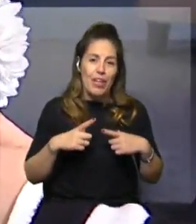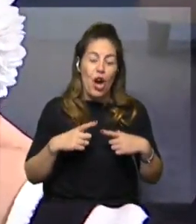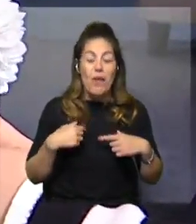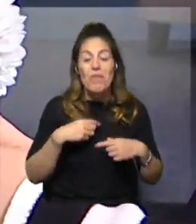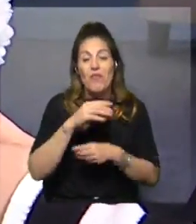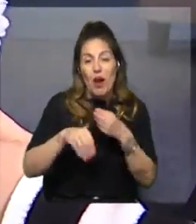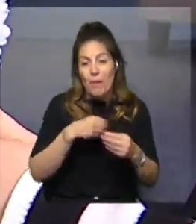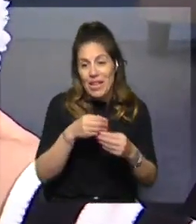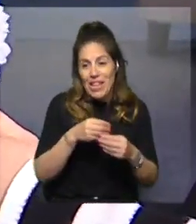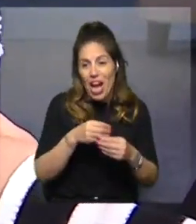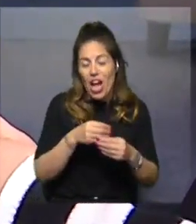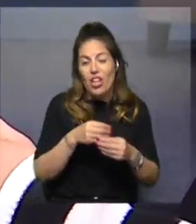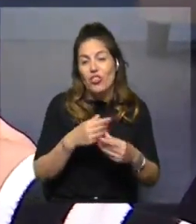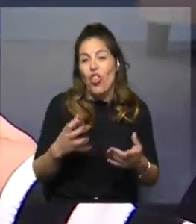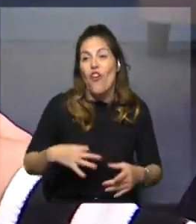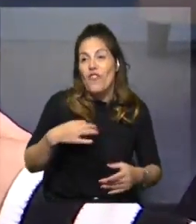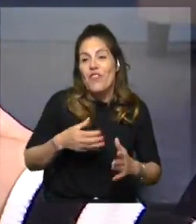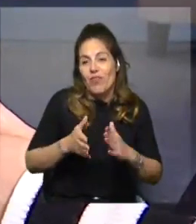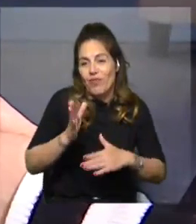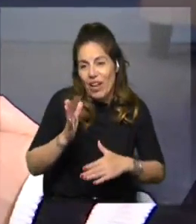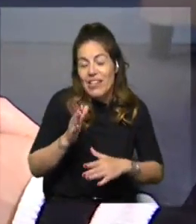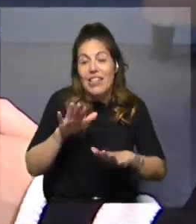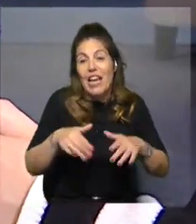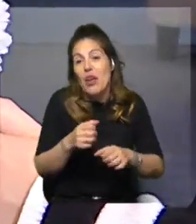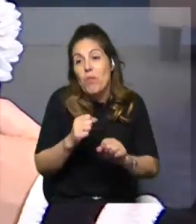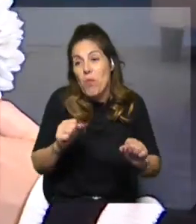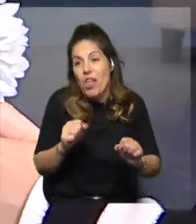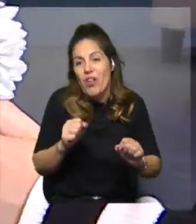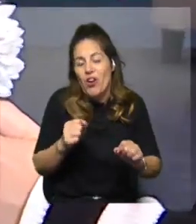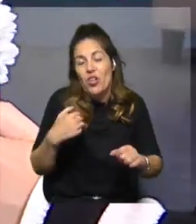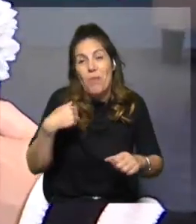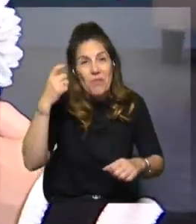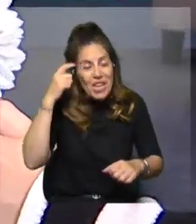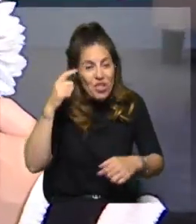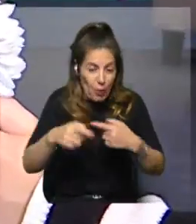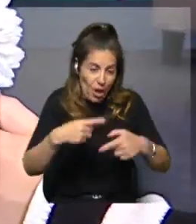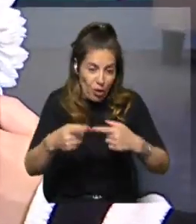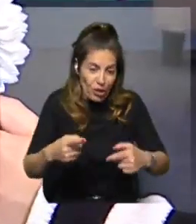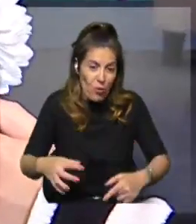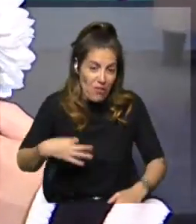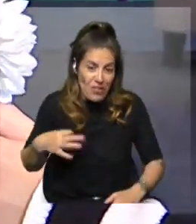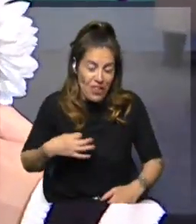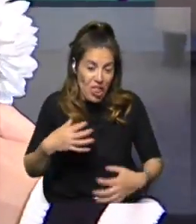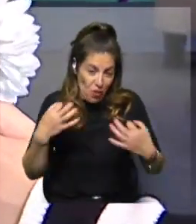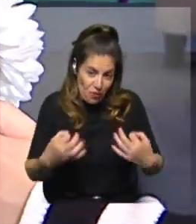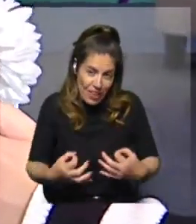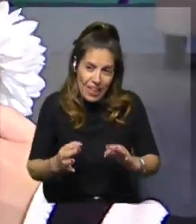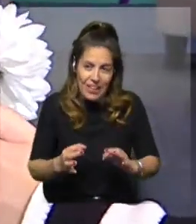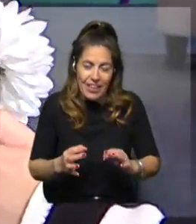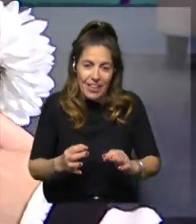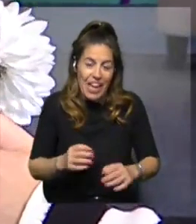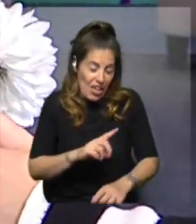familia, así que medio cuento con tal vez tener algunos años más con lucidez